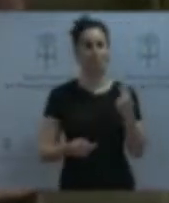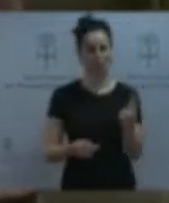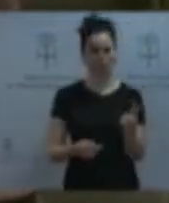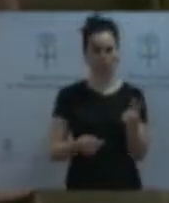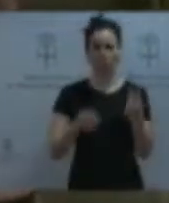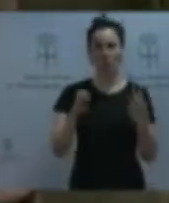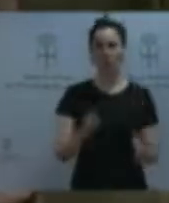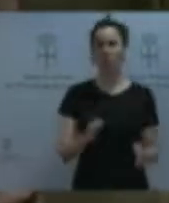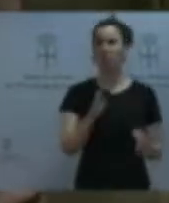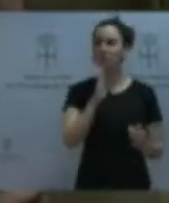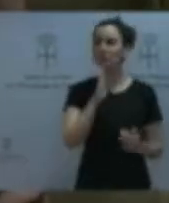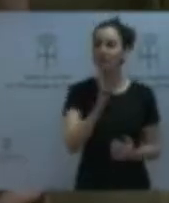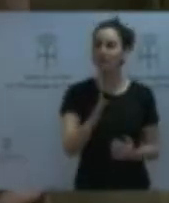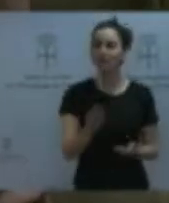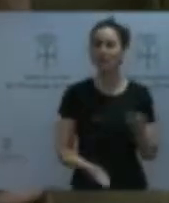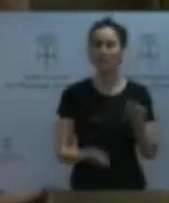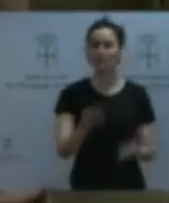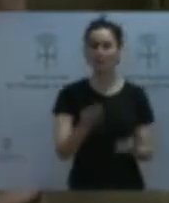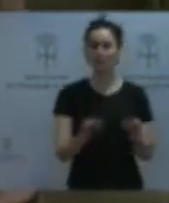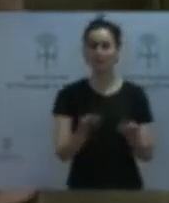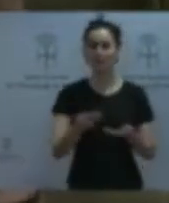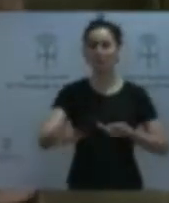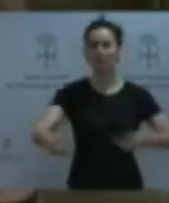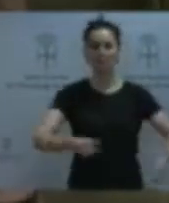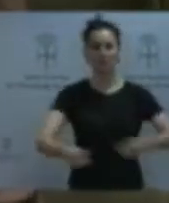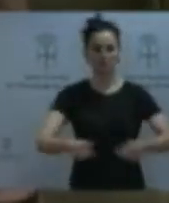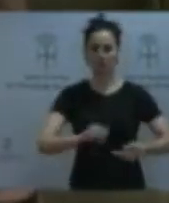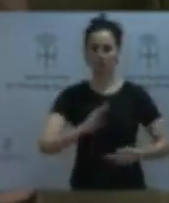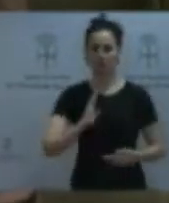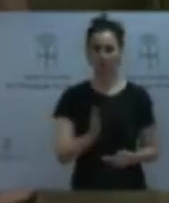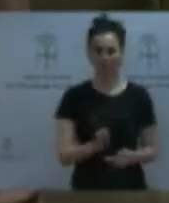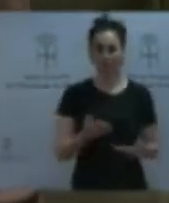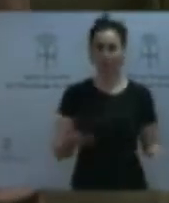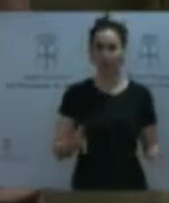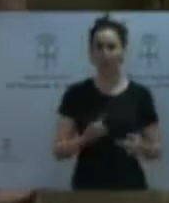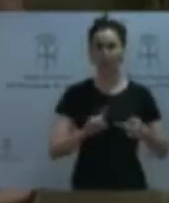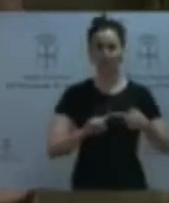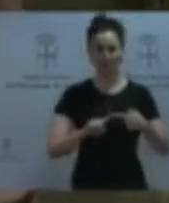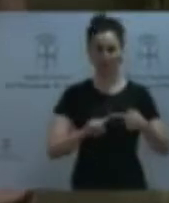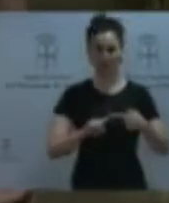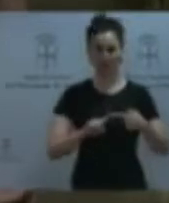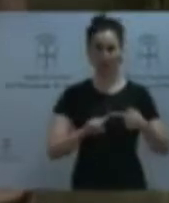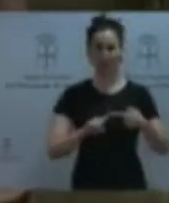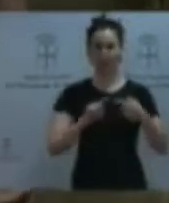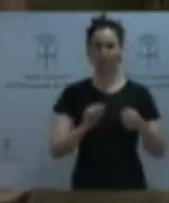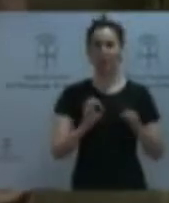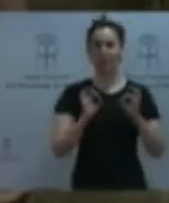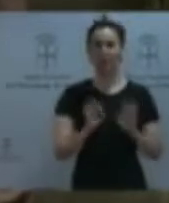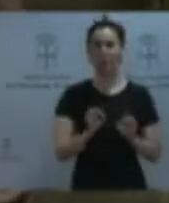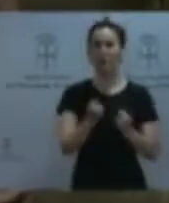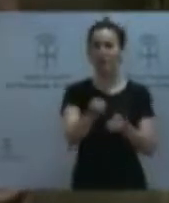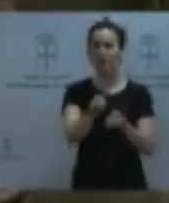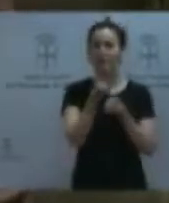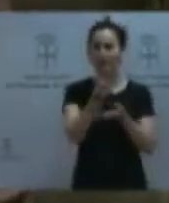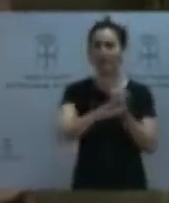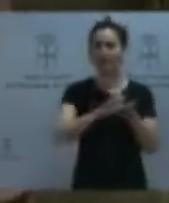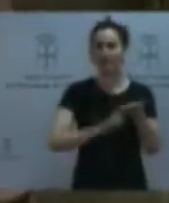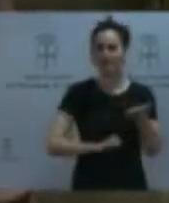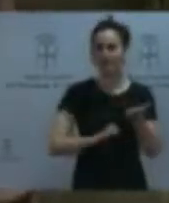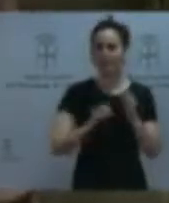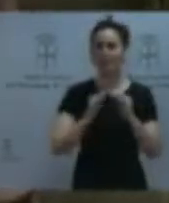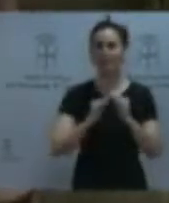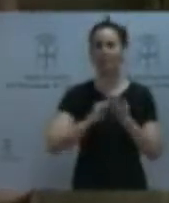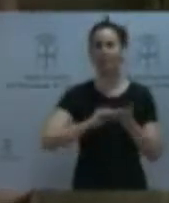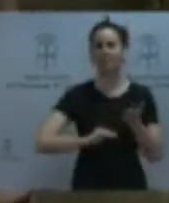solicitudes. La primera es la recurrente presencia de informes que no son elaborados por los técnicos competentes, sino por el personal